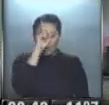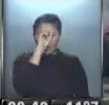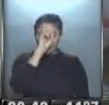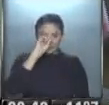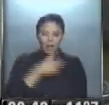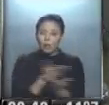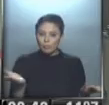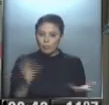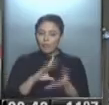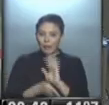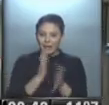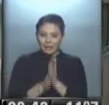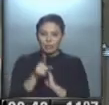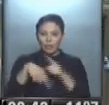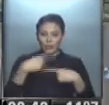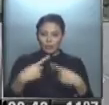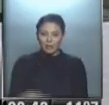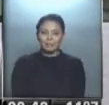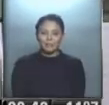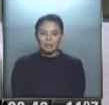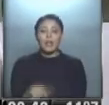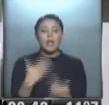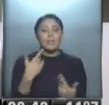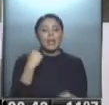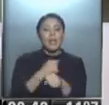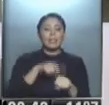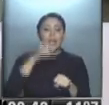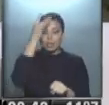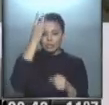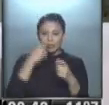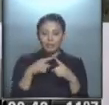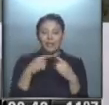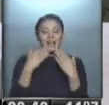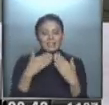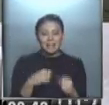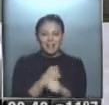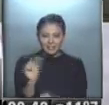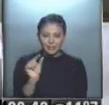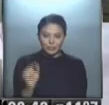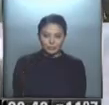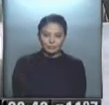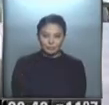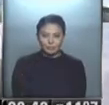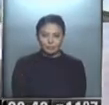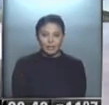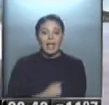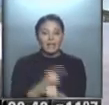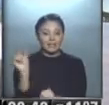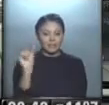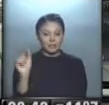hospital público de forma gratuita. Ustedes. Así es, Ariel, y pueden hacerlo hasta el mediodía. Gracias, hasta luego. Hasta luego.